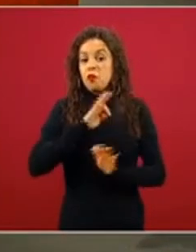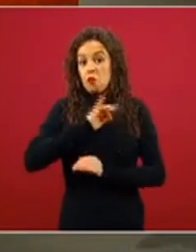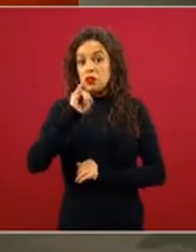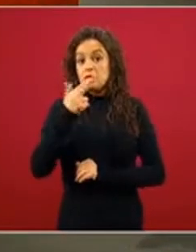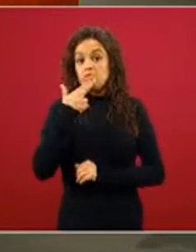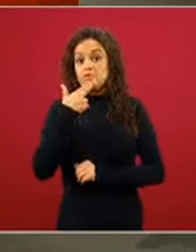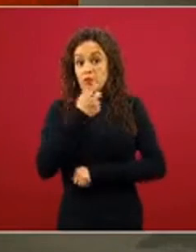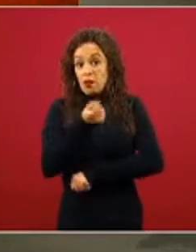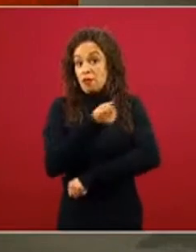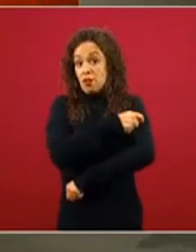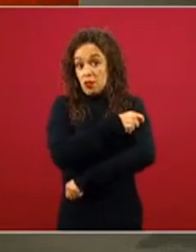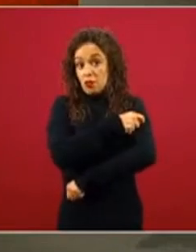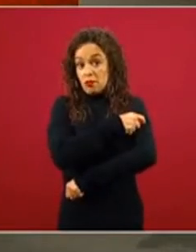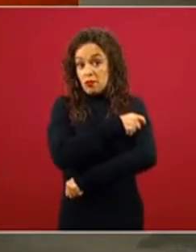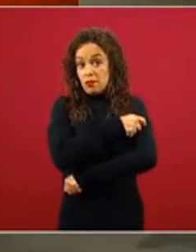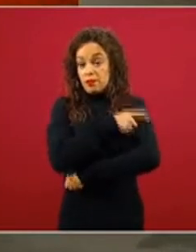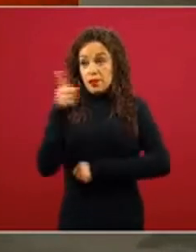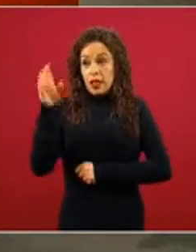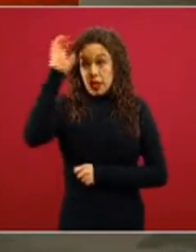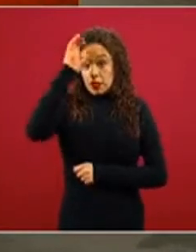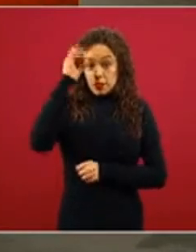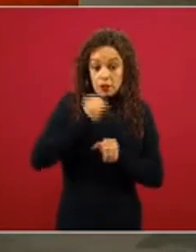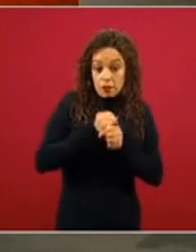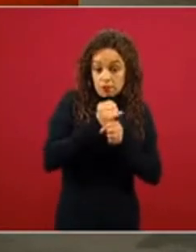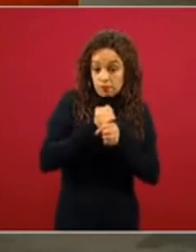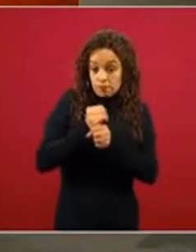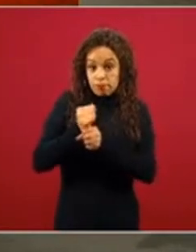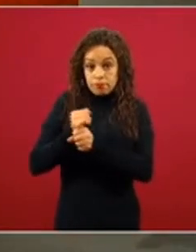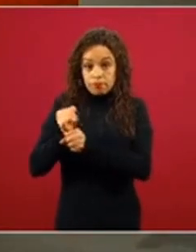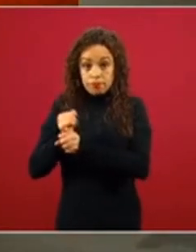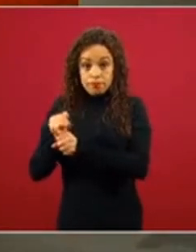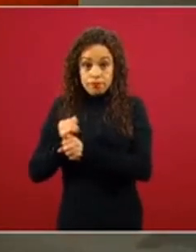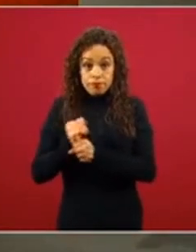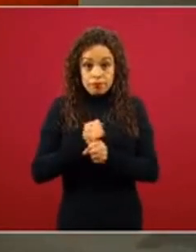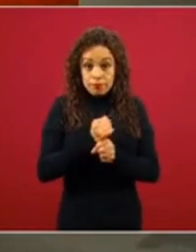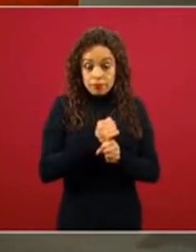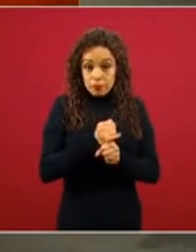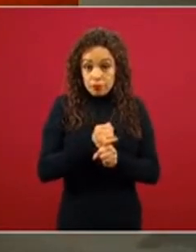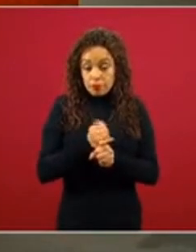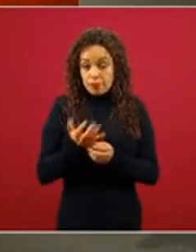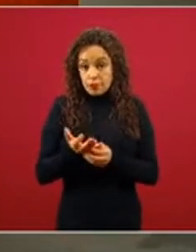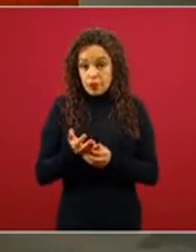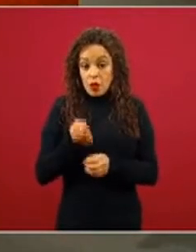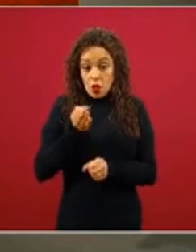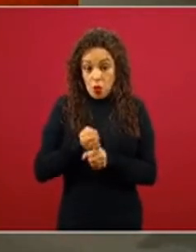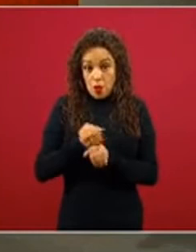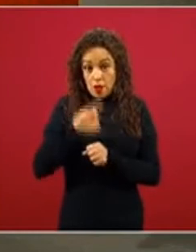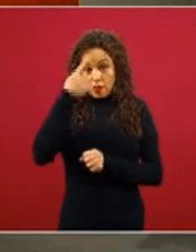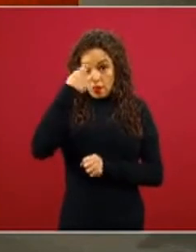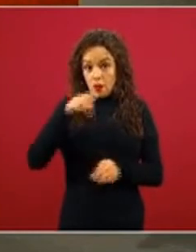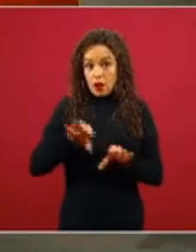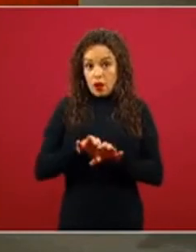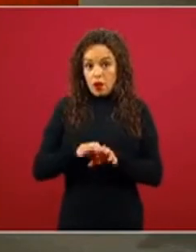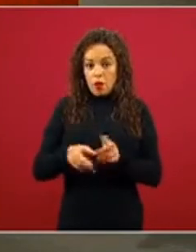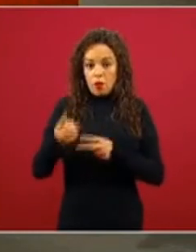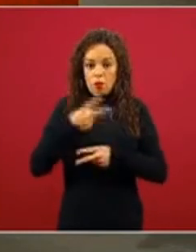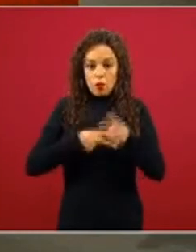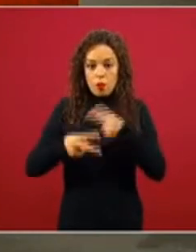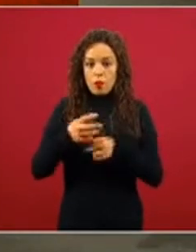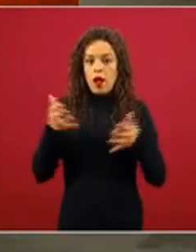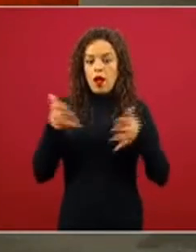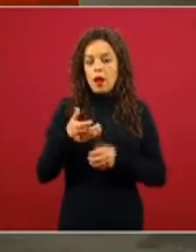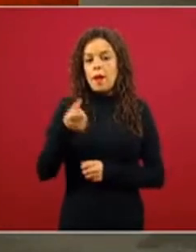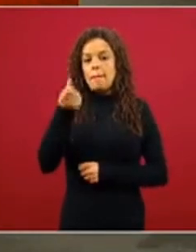científica sobre el desarrollo de vacunas, que es un poco análoga a la que ocurre para el desarrollo de medicamentos, con